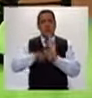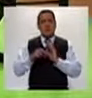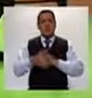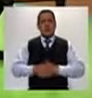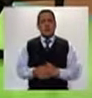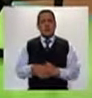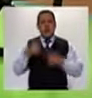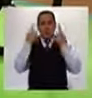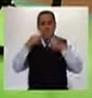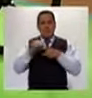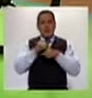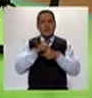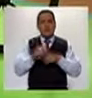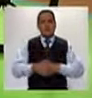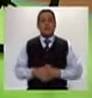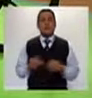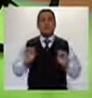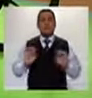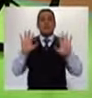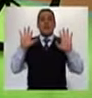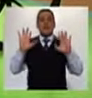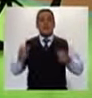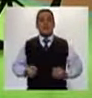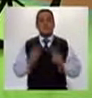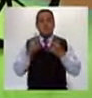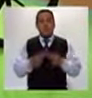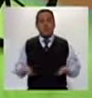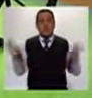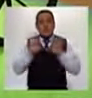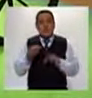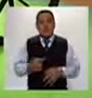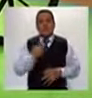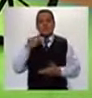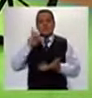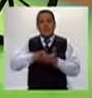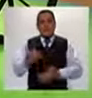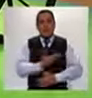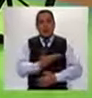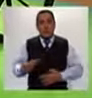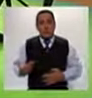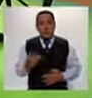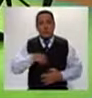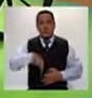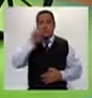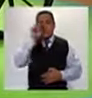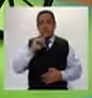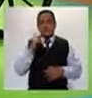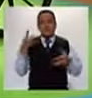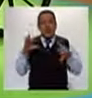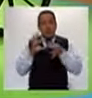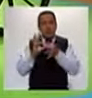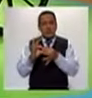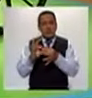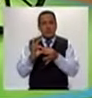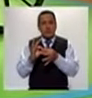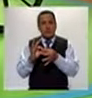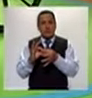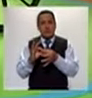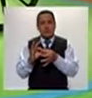piloto afortunadamente y lo interesante está en que el estado peruano se ha unido